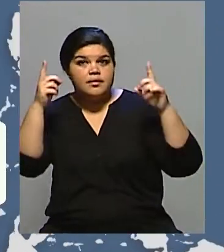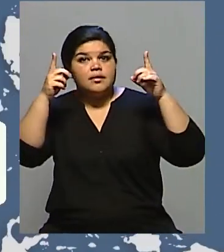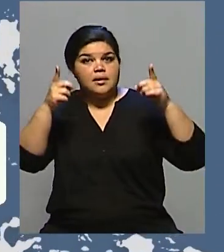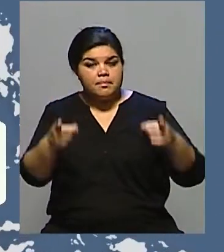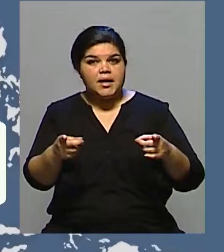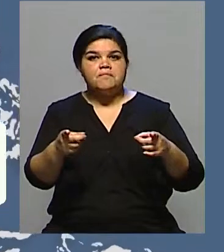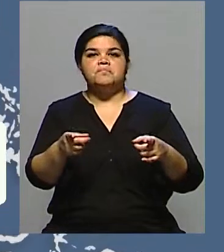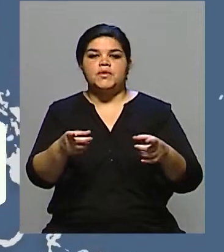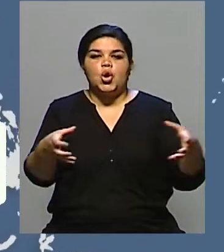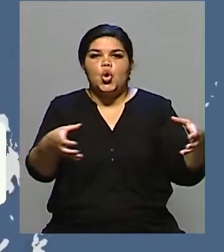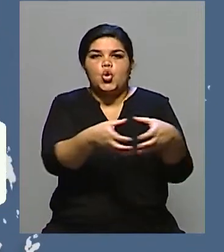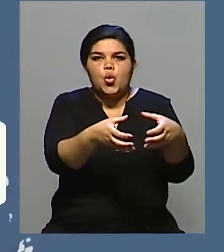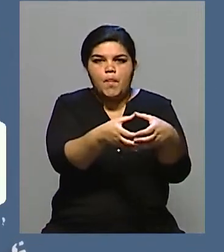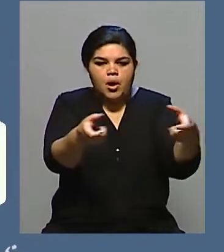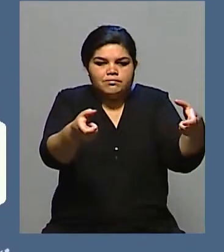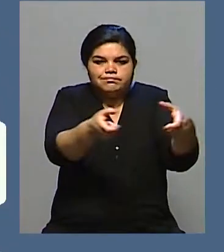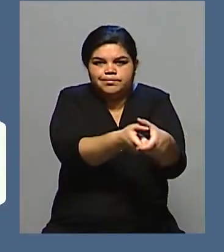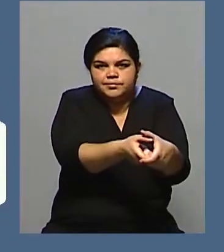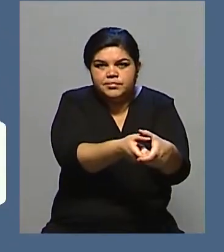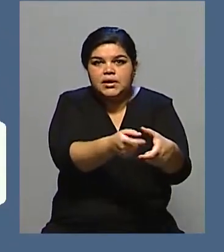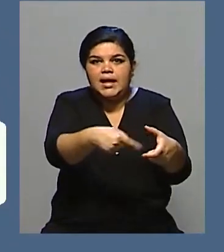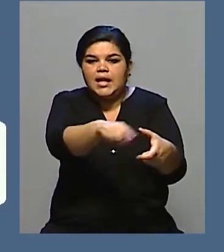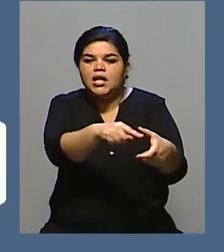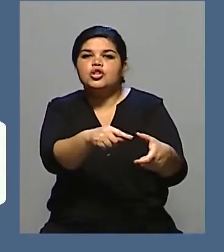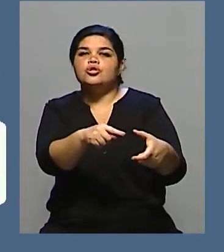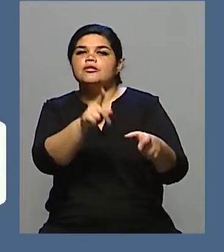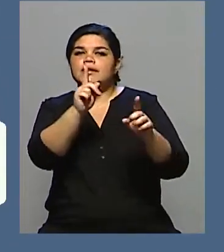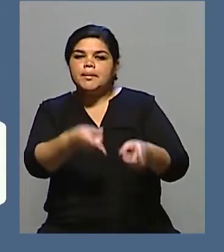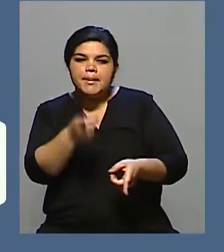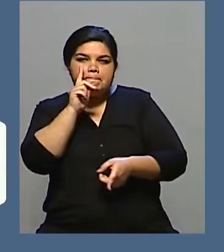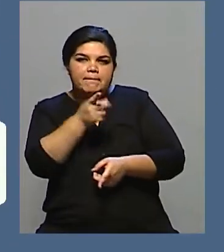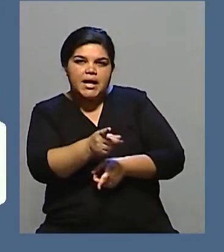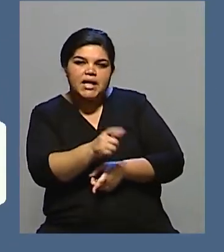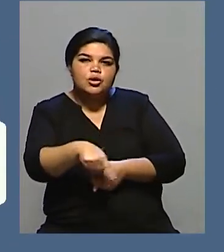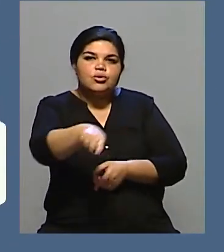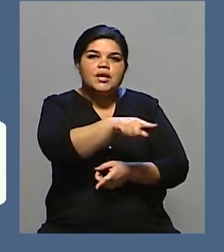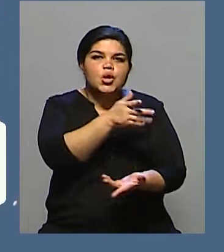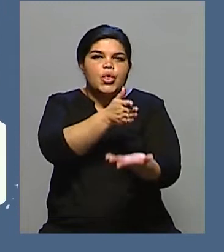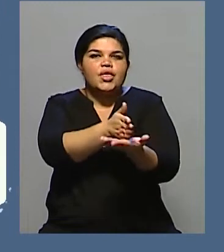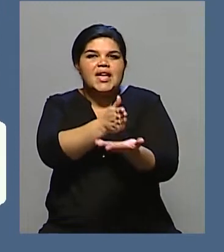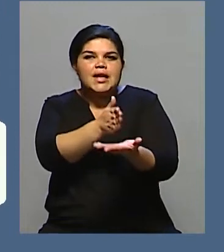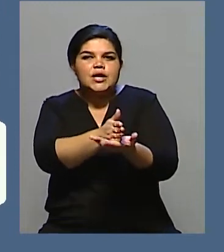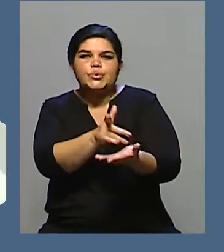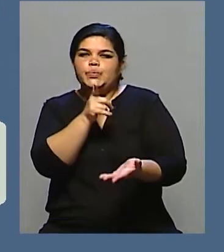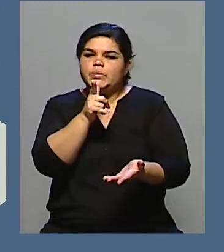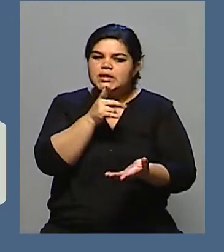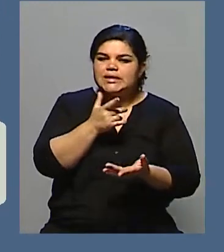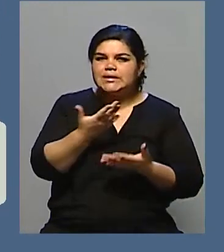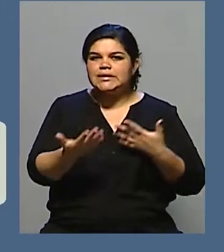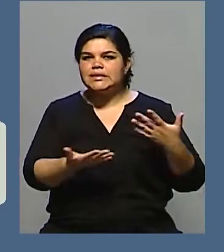las minorías. Se entiende que puede haber algún tipo de peligro a la hora de hablar de derechos. ¿Es así?